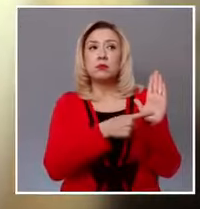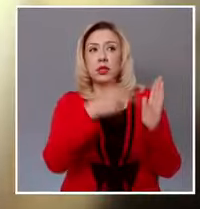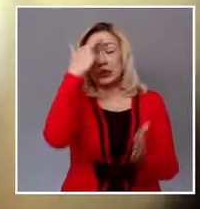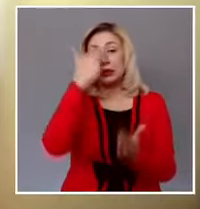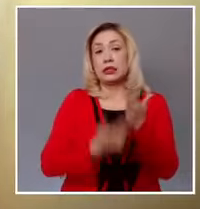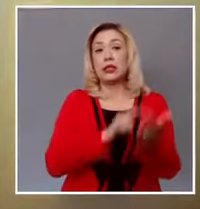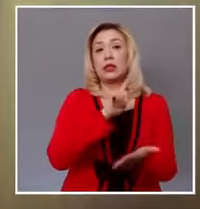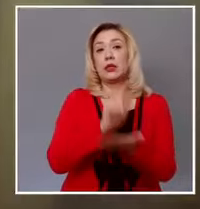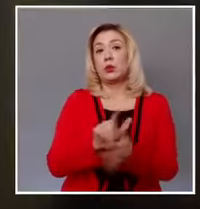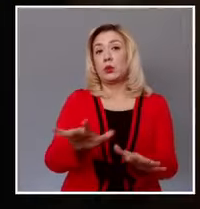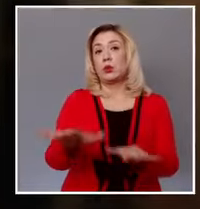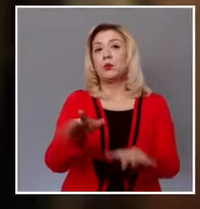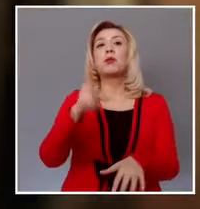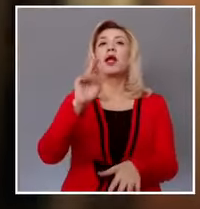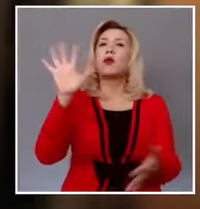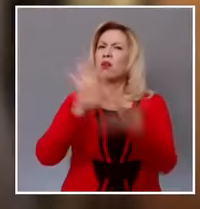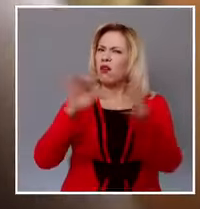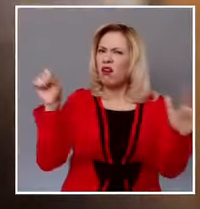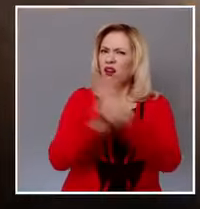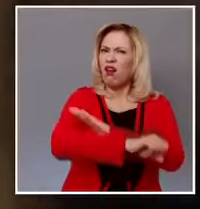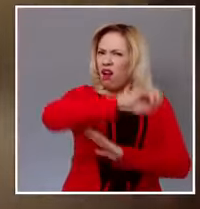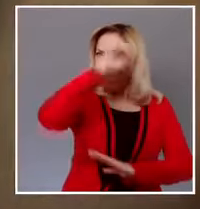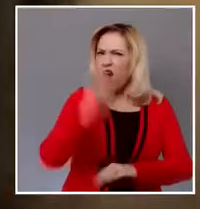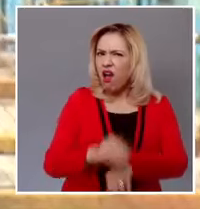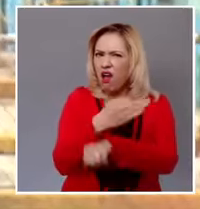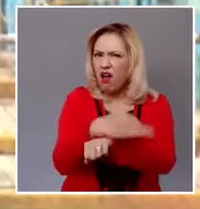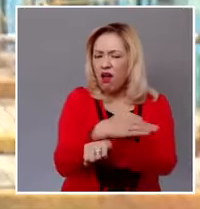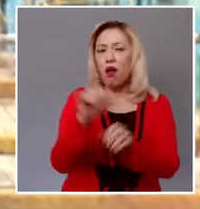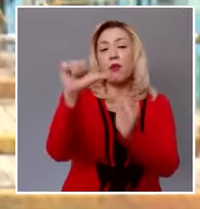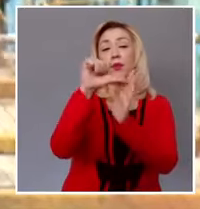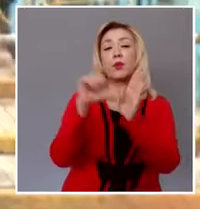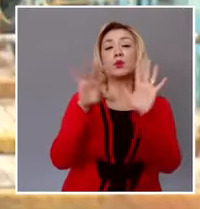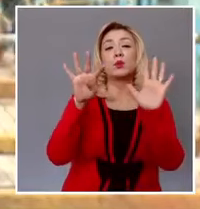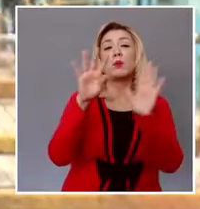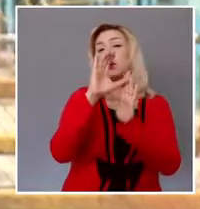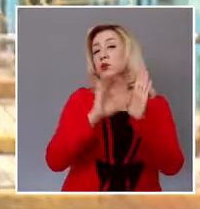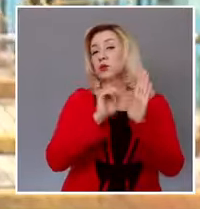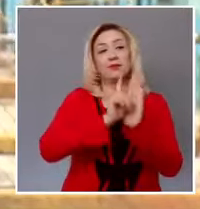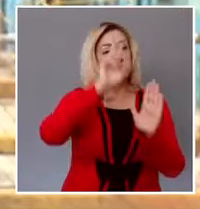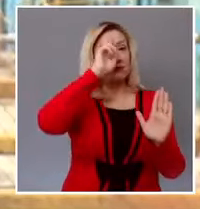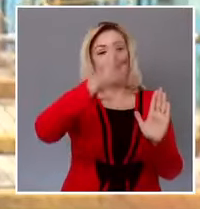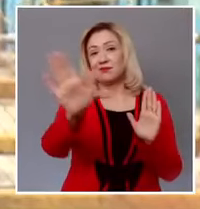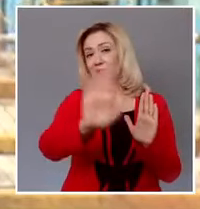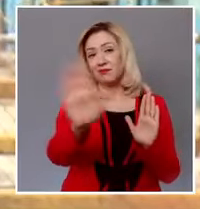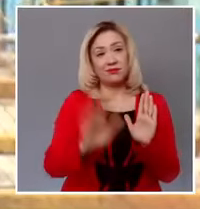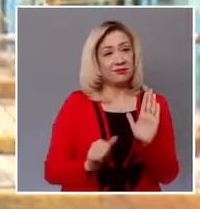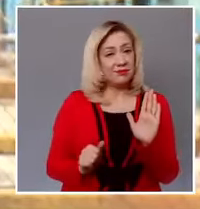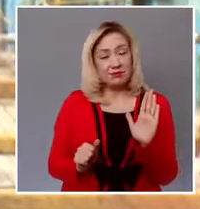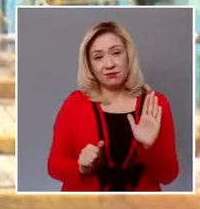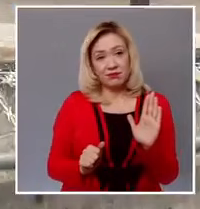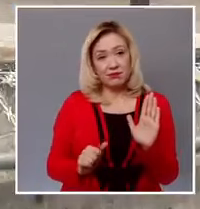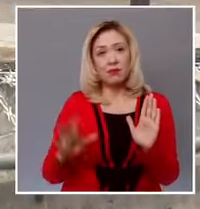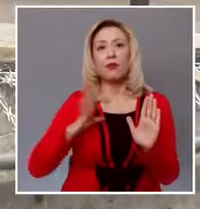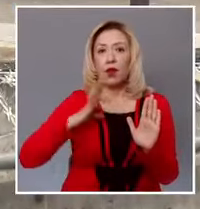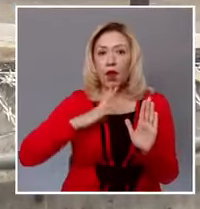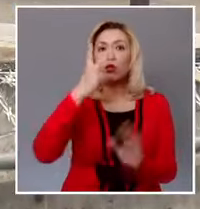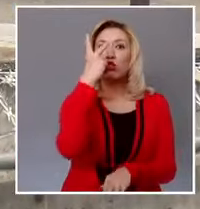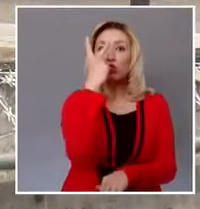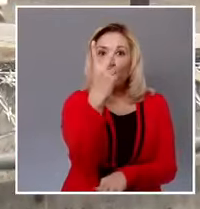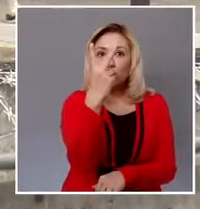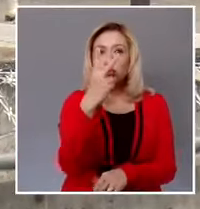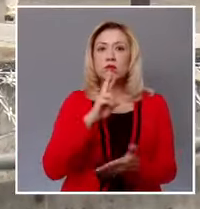oficiosa previstos en el artículo 19 constitucional. Ello a pesar de que hay 2 resoluciones de la Corte Interamericana de